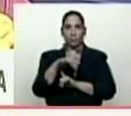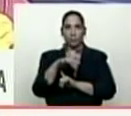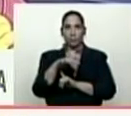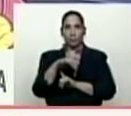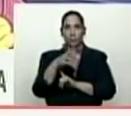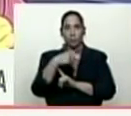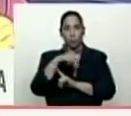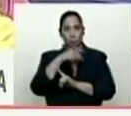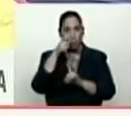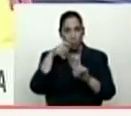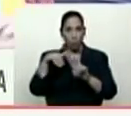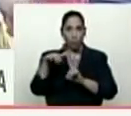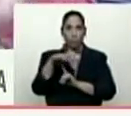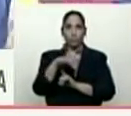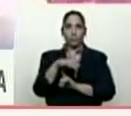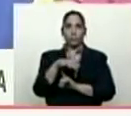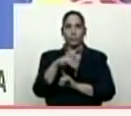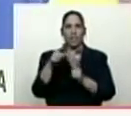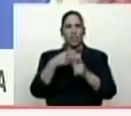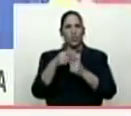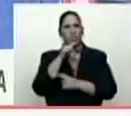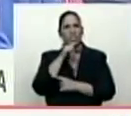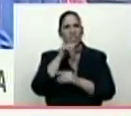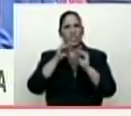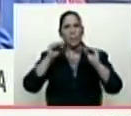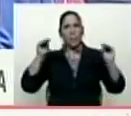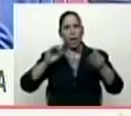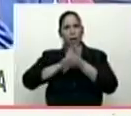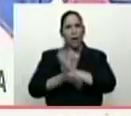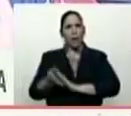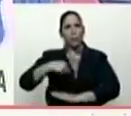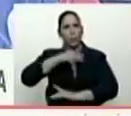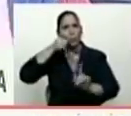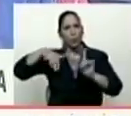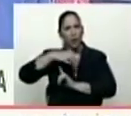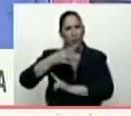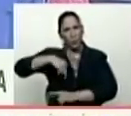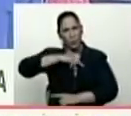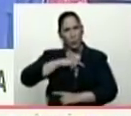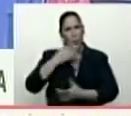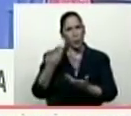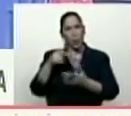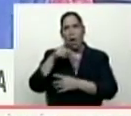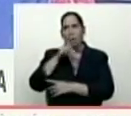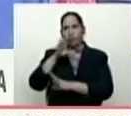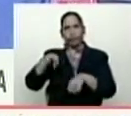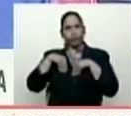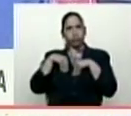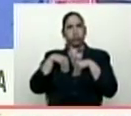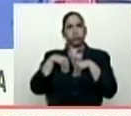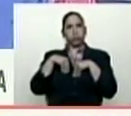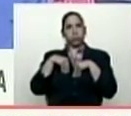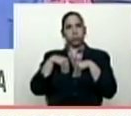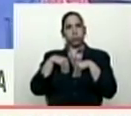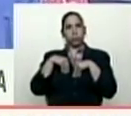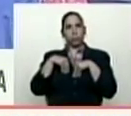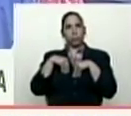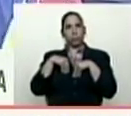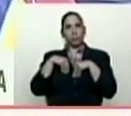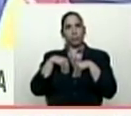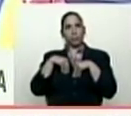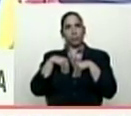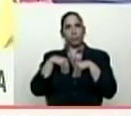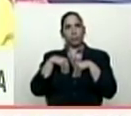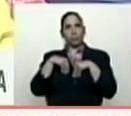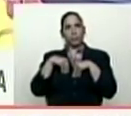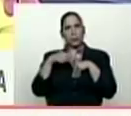Nuestro pueblo. Y entonces quien está llamando que acaben a nuestro pueblo, nosotros nos vamos a quedar con los brazos cruzados.